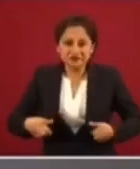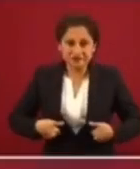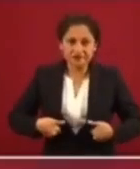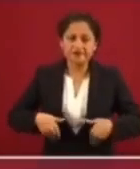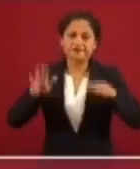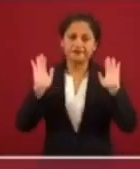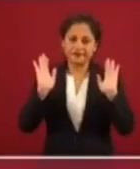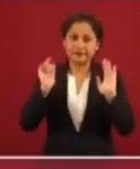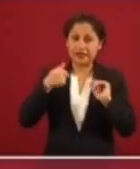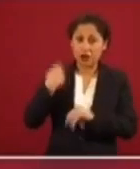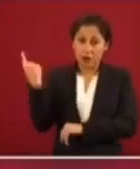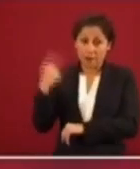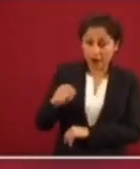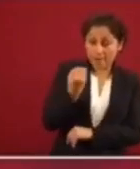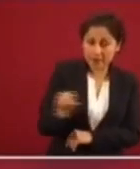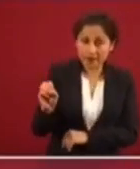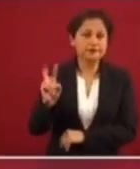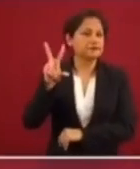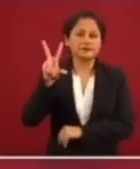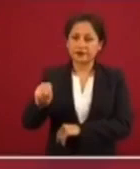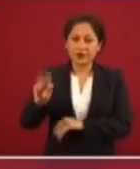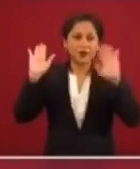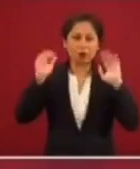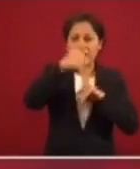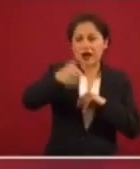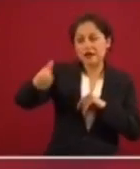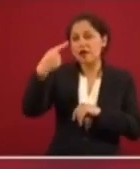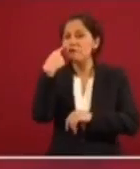voluntario, es Juárez.